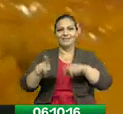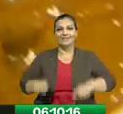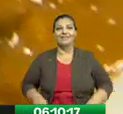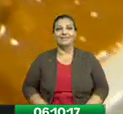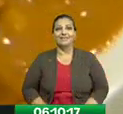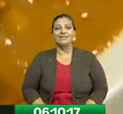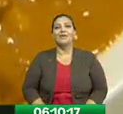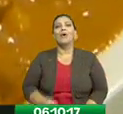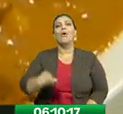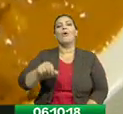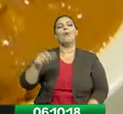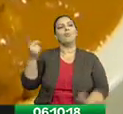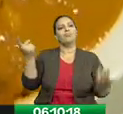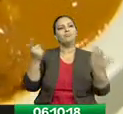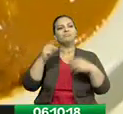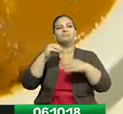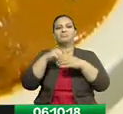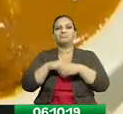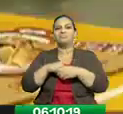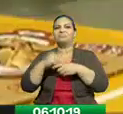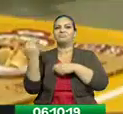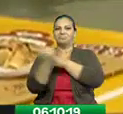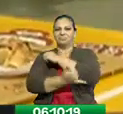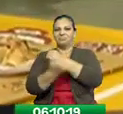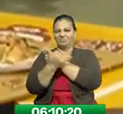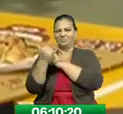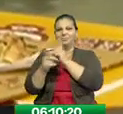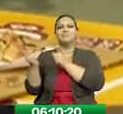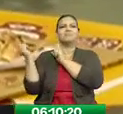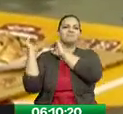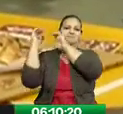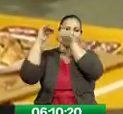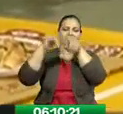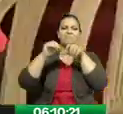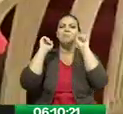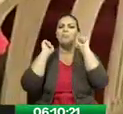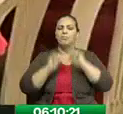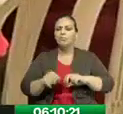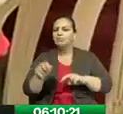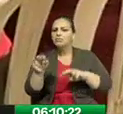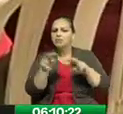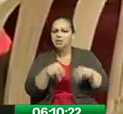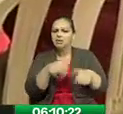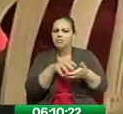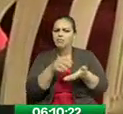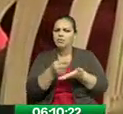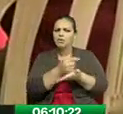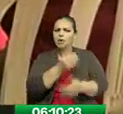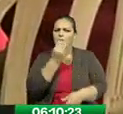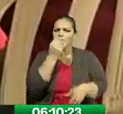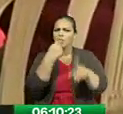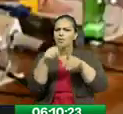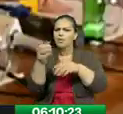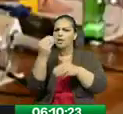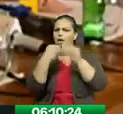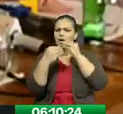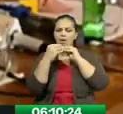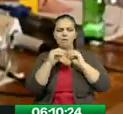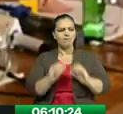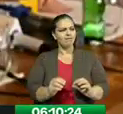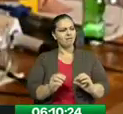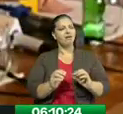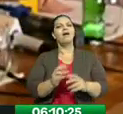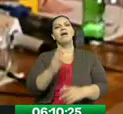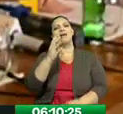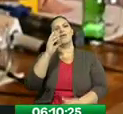de la gastronomía del guayas de cada punto de la provincia y para ustedes guaya gastronómicos que